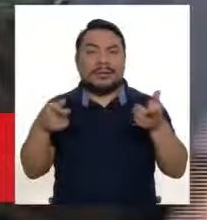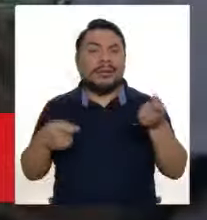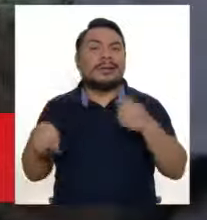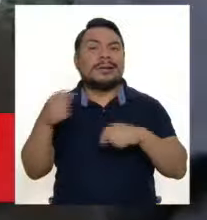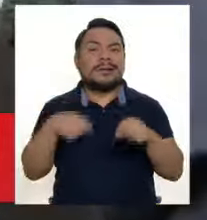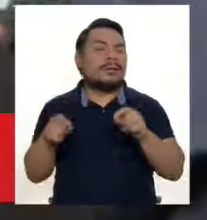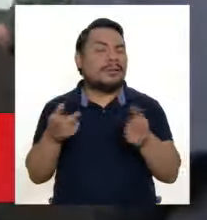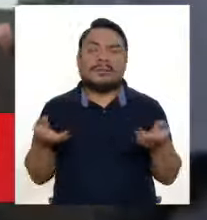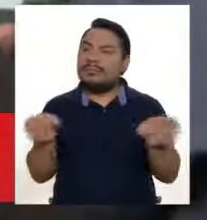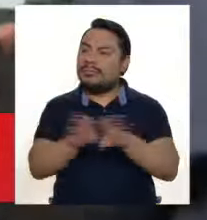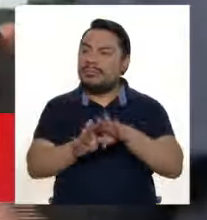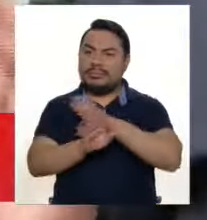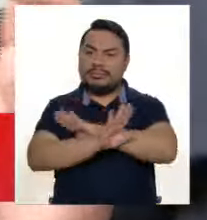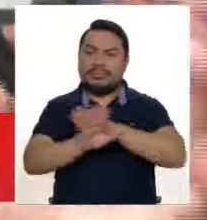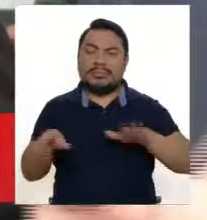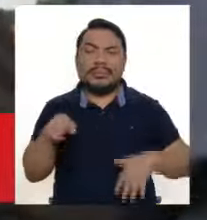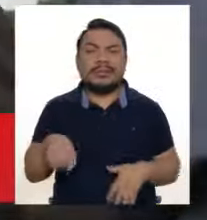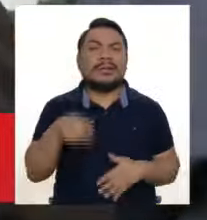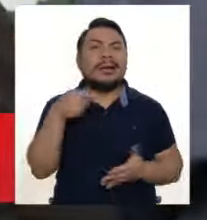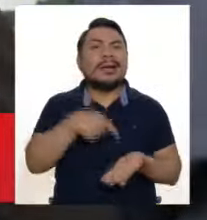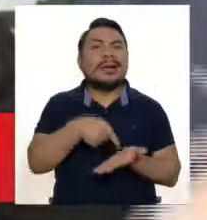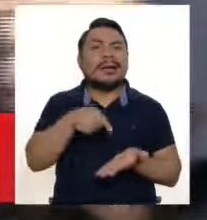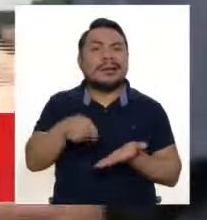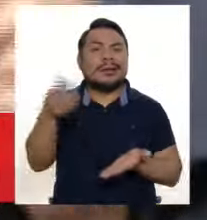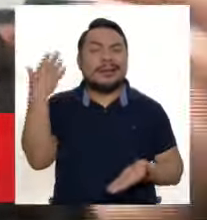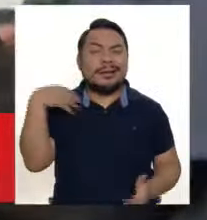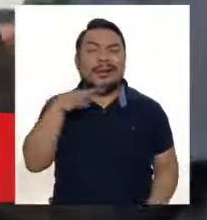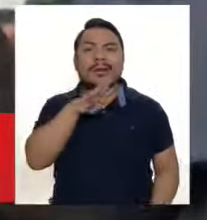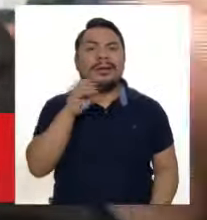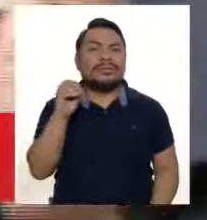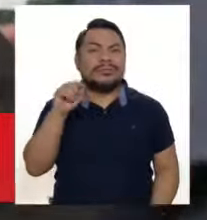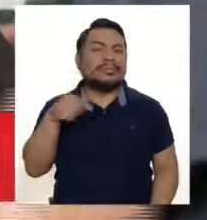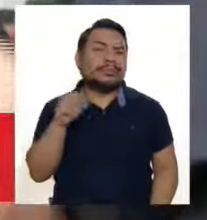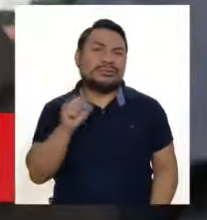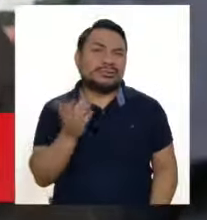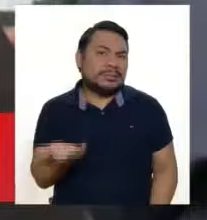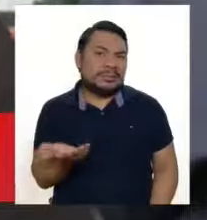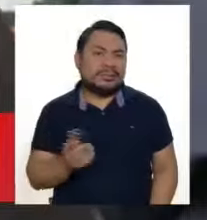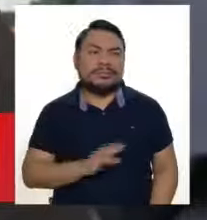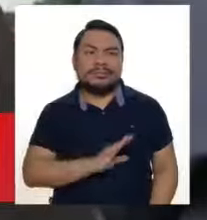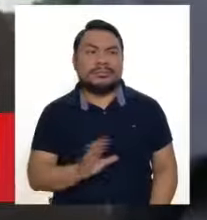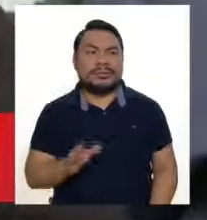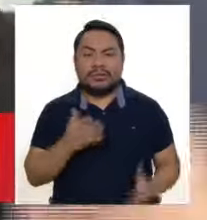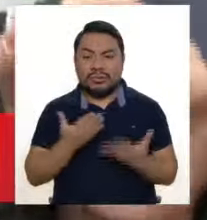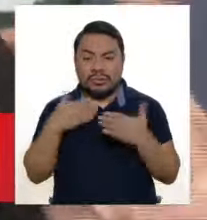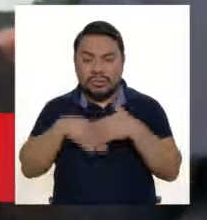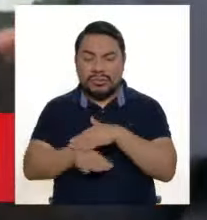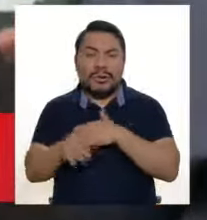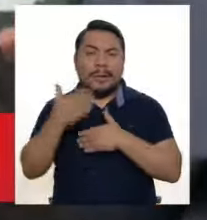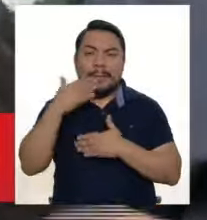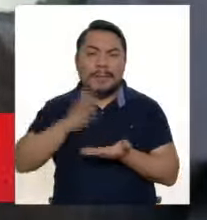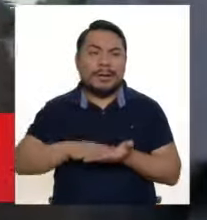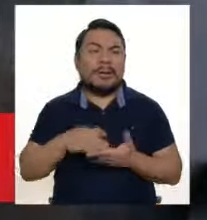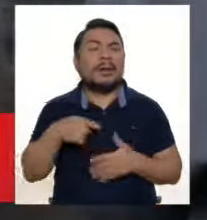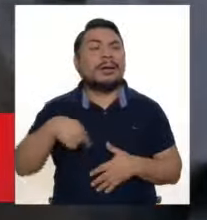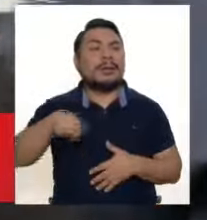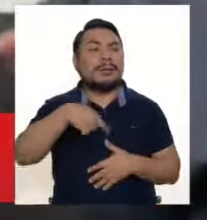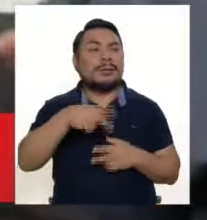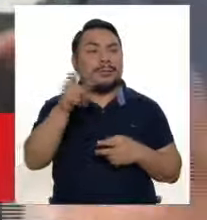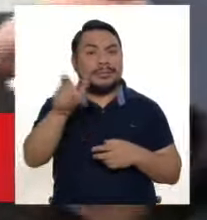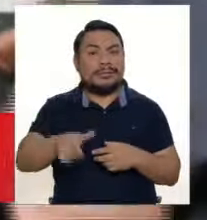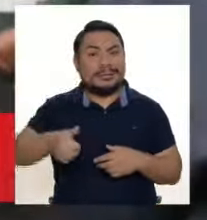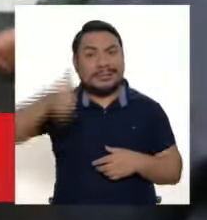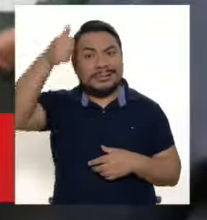de eventos. La multa asciende al 400% de la UIT y la medida es la retención de todas las cosas que se han encontrado en el local. Con el inquilino, porque todavía no hemos